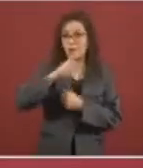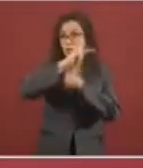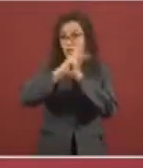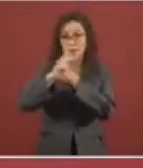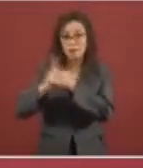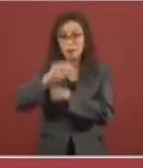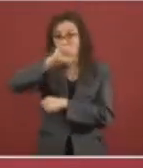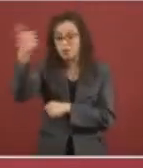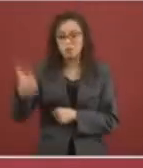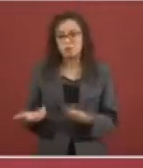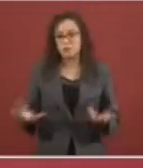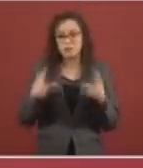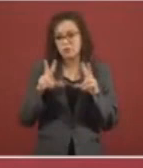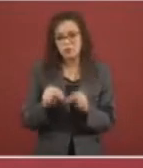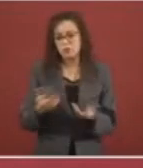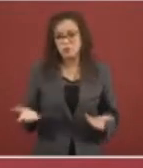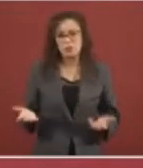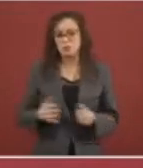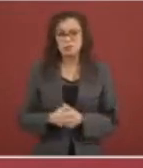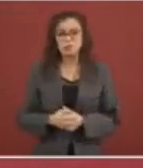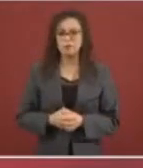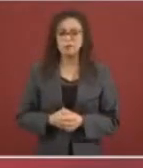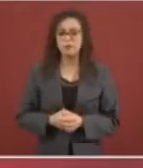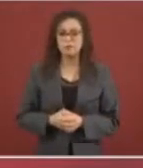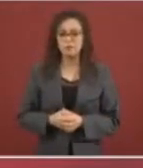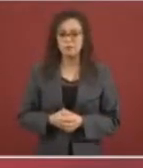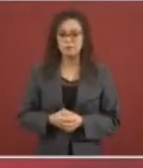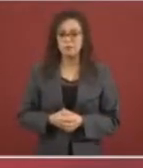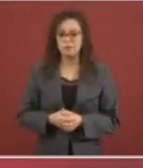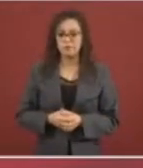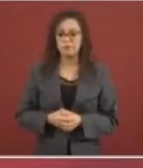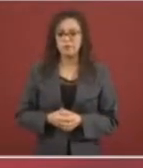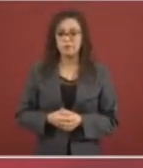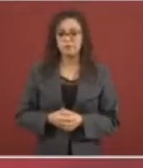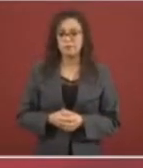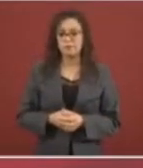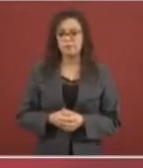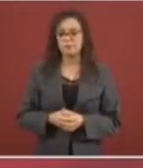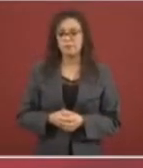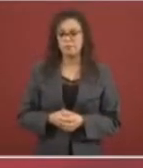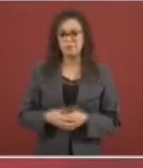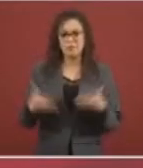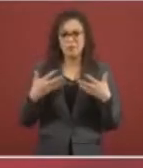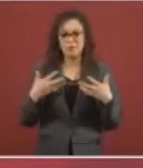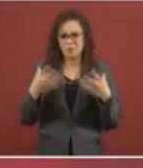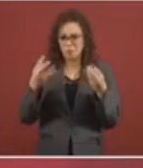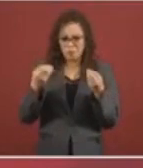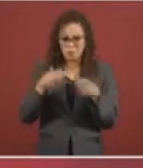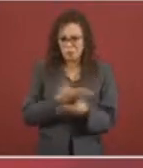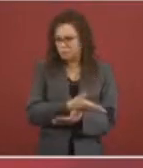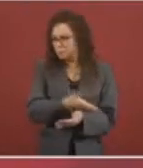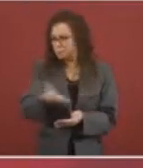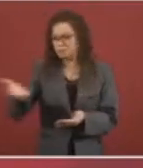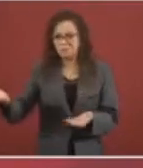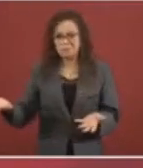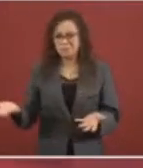No, y tenemos muchos recursos. Es